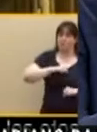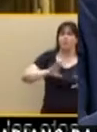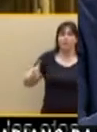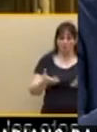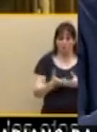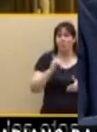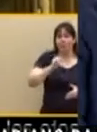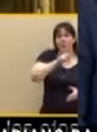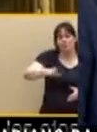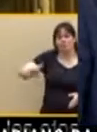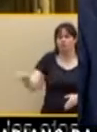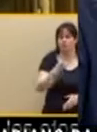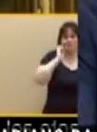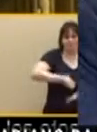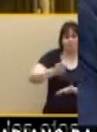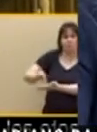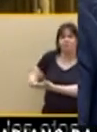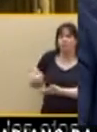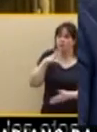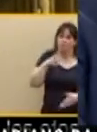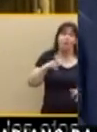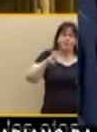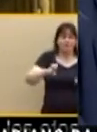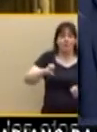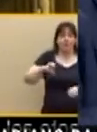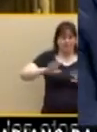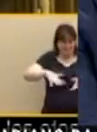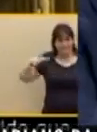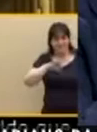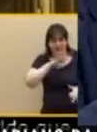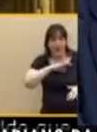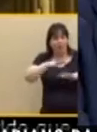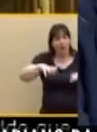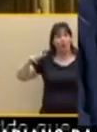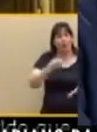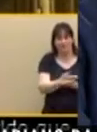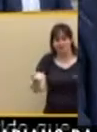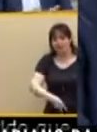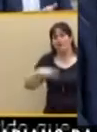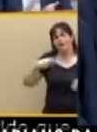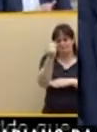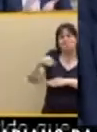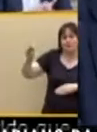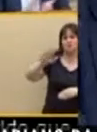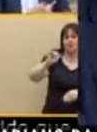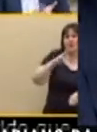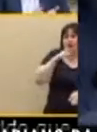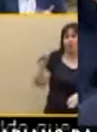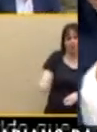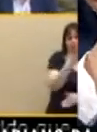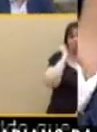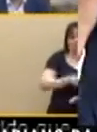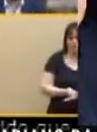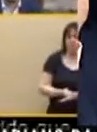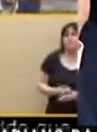pasando el presente gobierno citaba una frase de quevedo que el exceso es el veneno de la razón